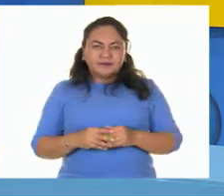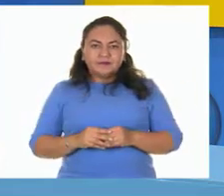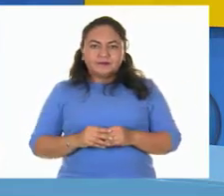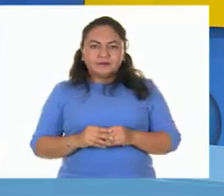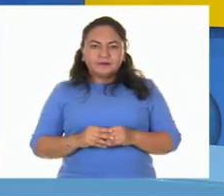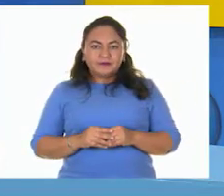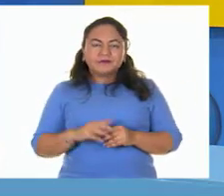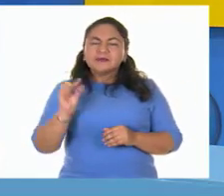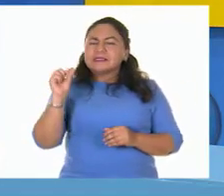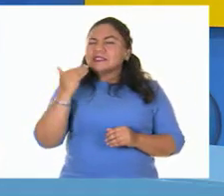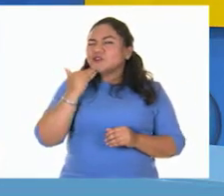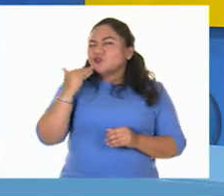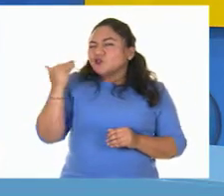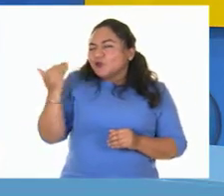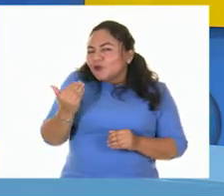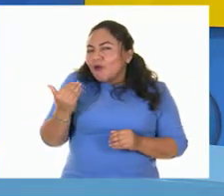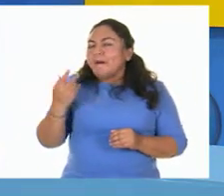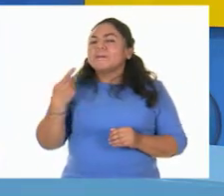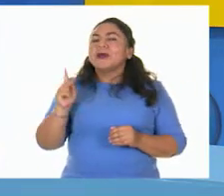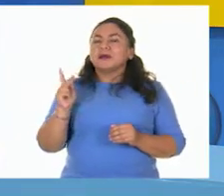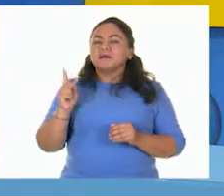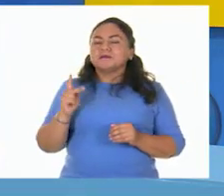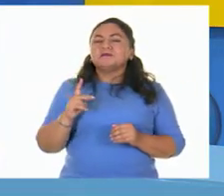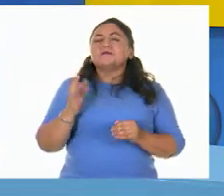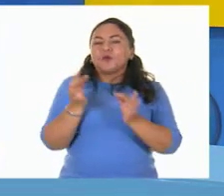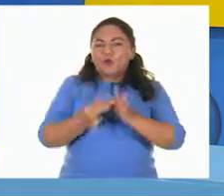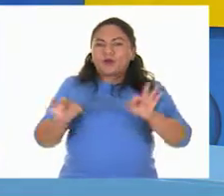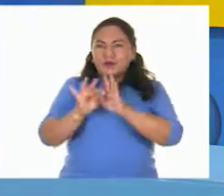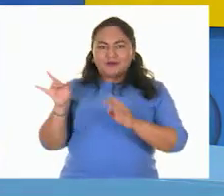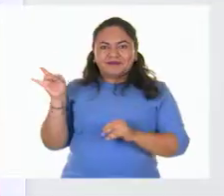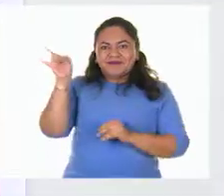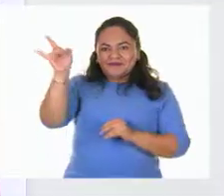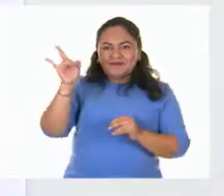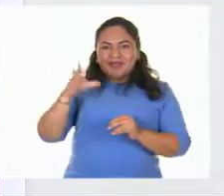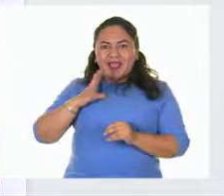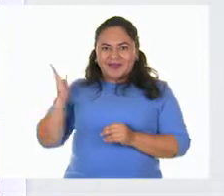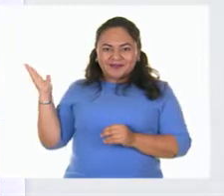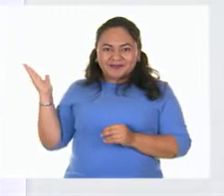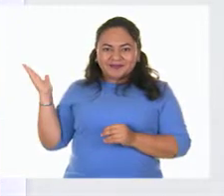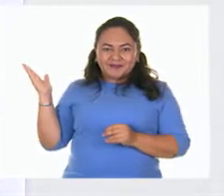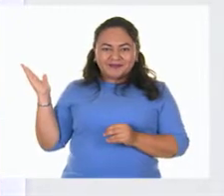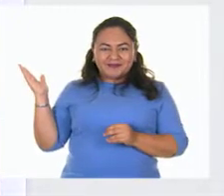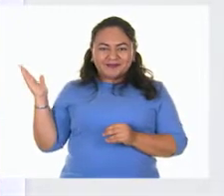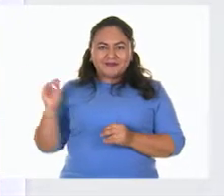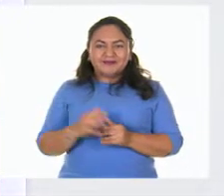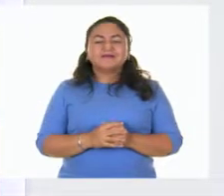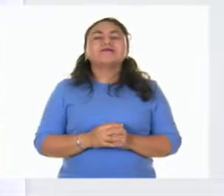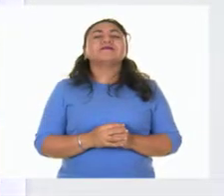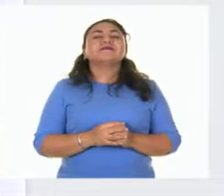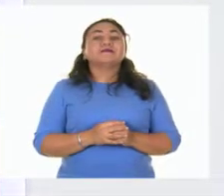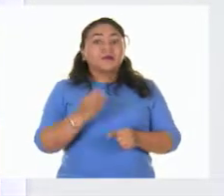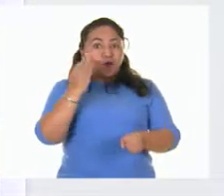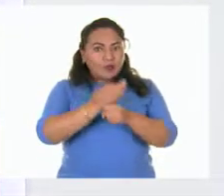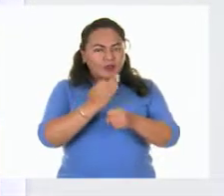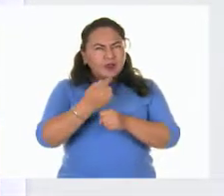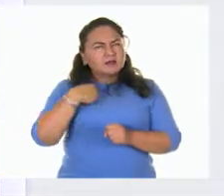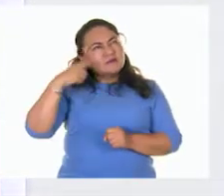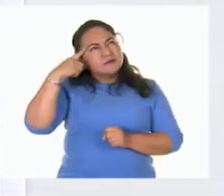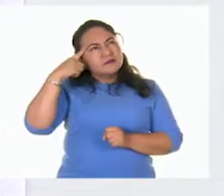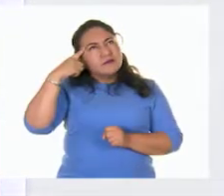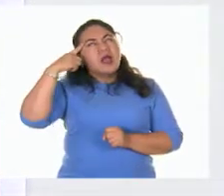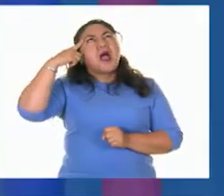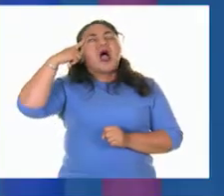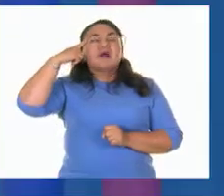Un poco chuequito, pero ahí está. Lo importante es que está la información que necesitamos. Es correcto. Justo ahora que lo pienso, me